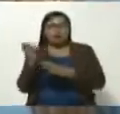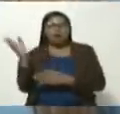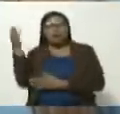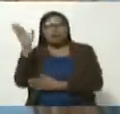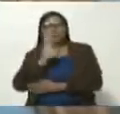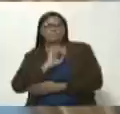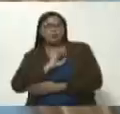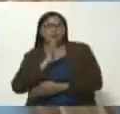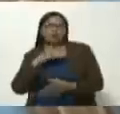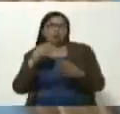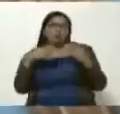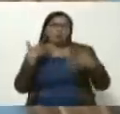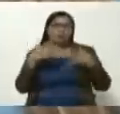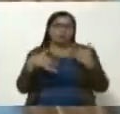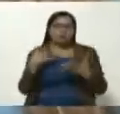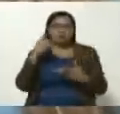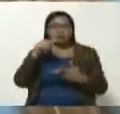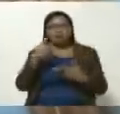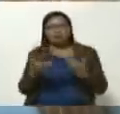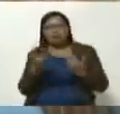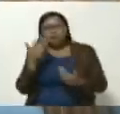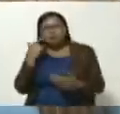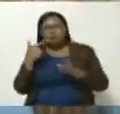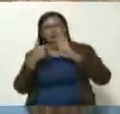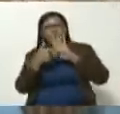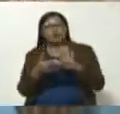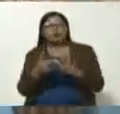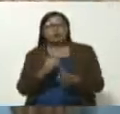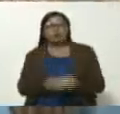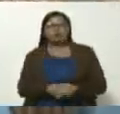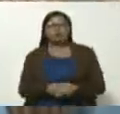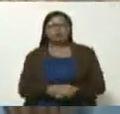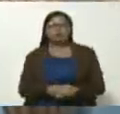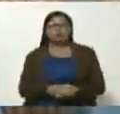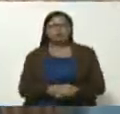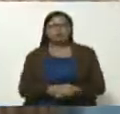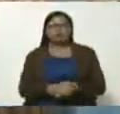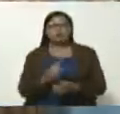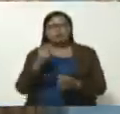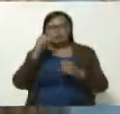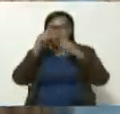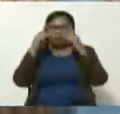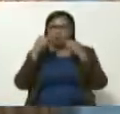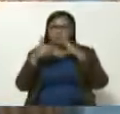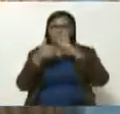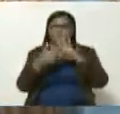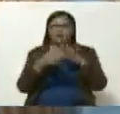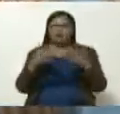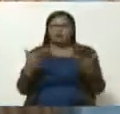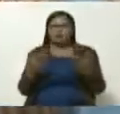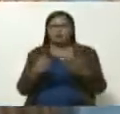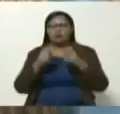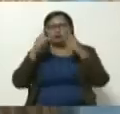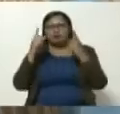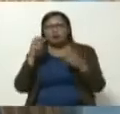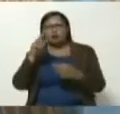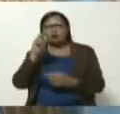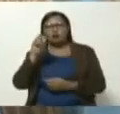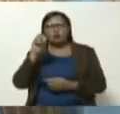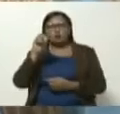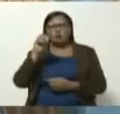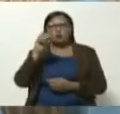bandera en todo este acto. Donde también, y es importante destacarlo, María Gabriela, hubo reacciones reacciones. Vamos de inmediato con las reacciones de